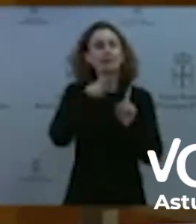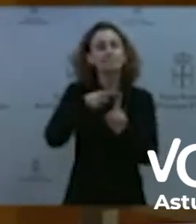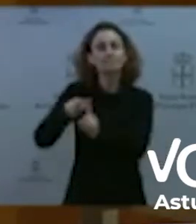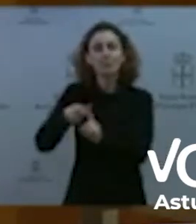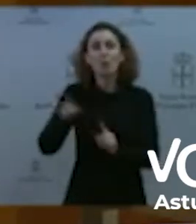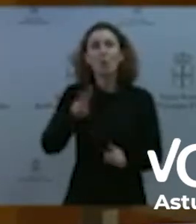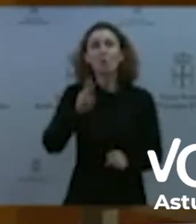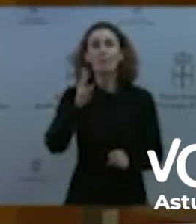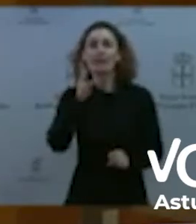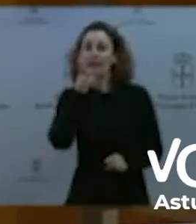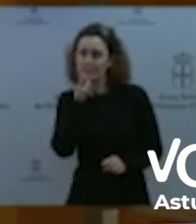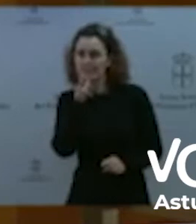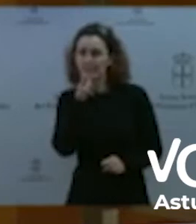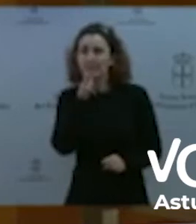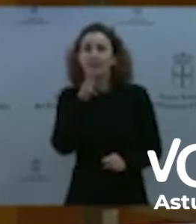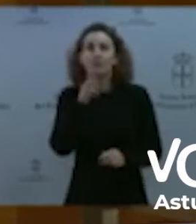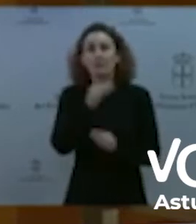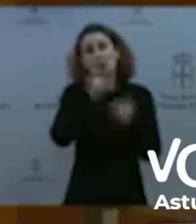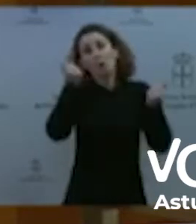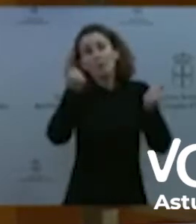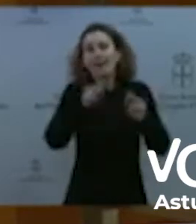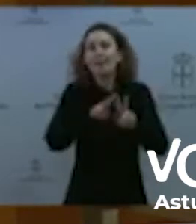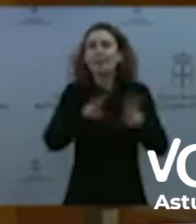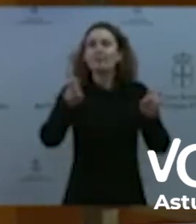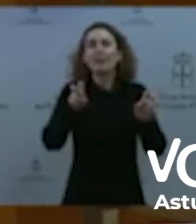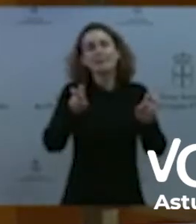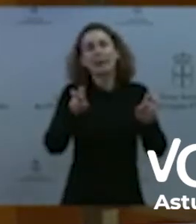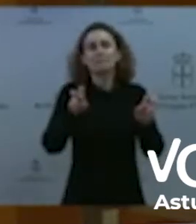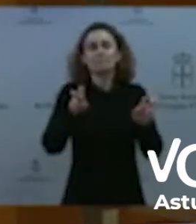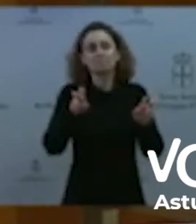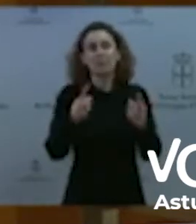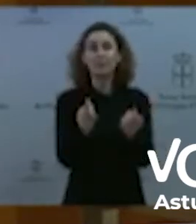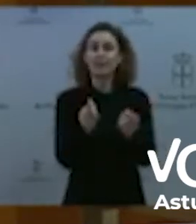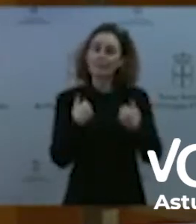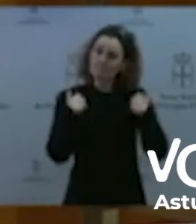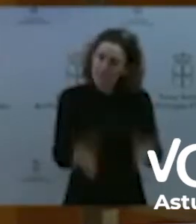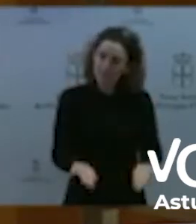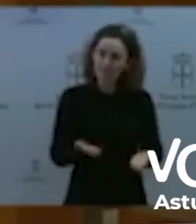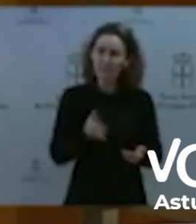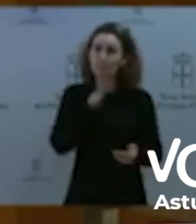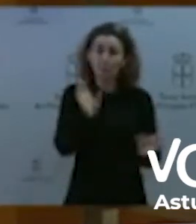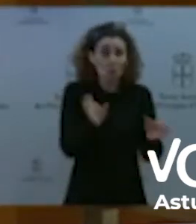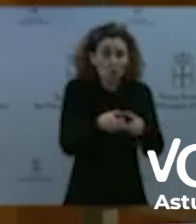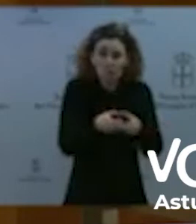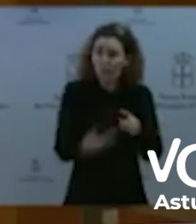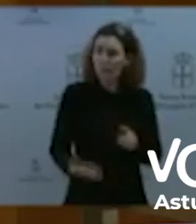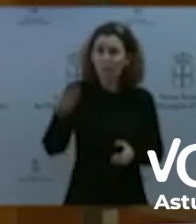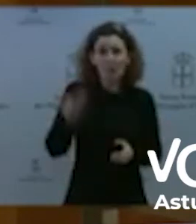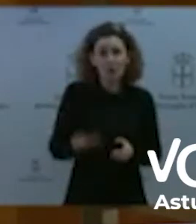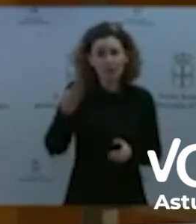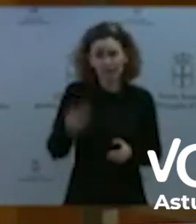una visión que se nos antoja insuficiente porque ignora un colectivo esencial al que creemos que no se debe dejar